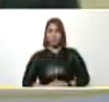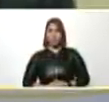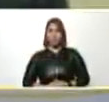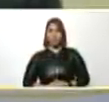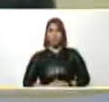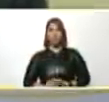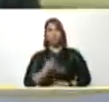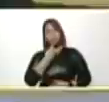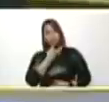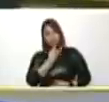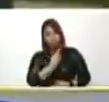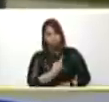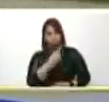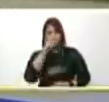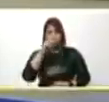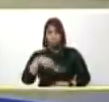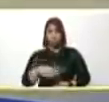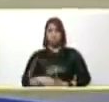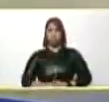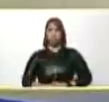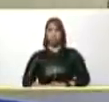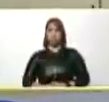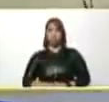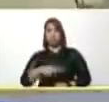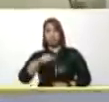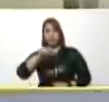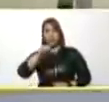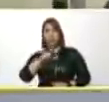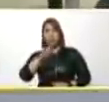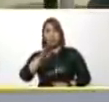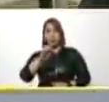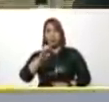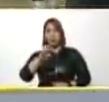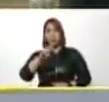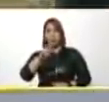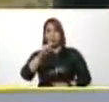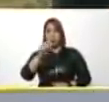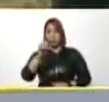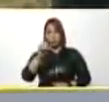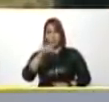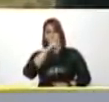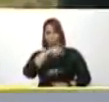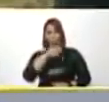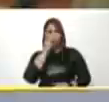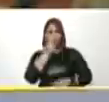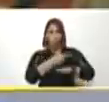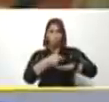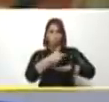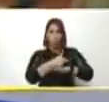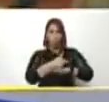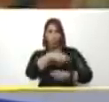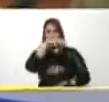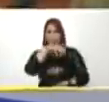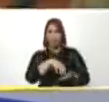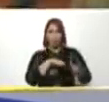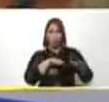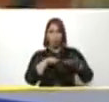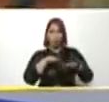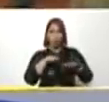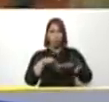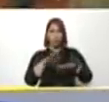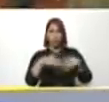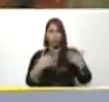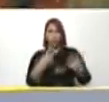Se lo dije a Alberto Galíndez, gobernador del estado Cojedes, cuando me